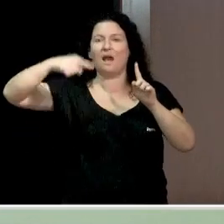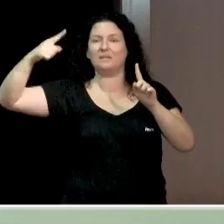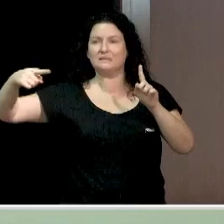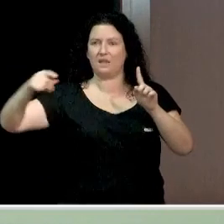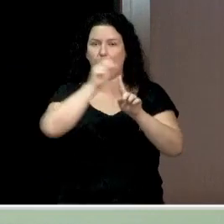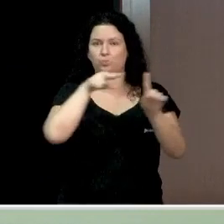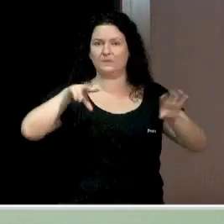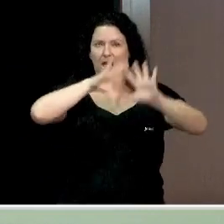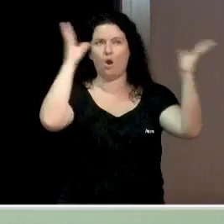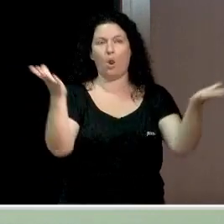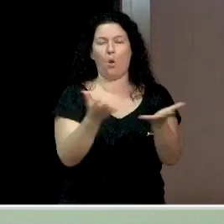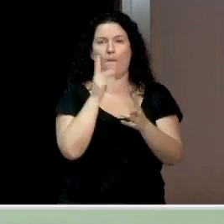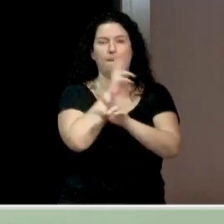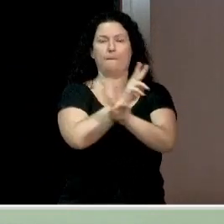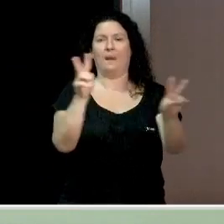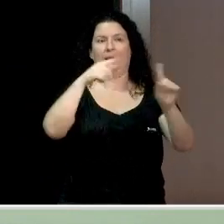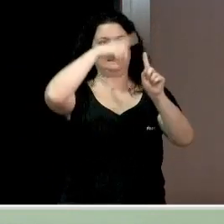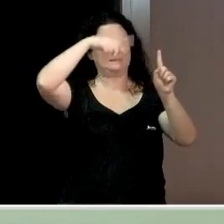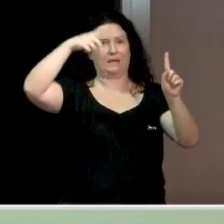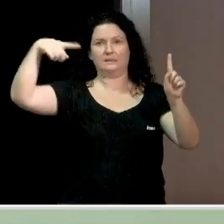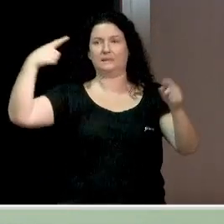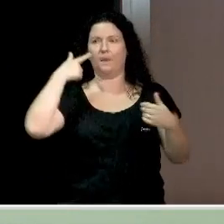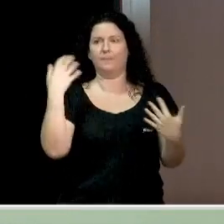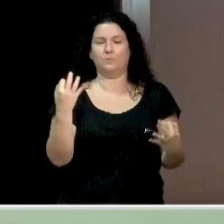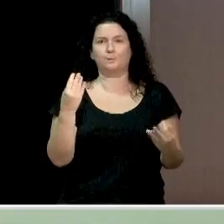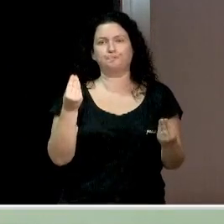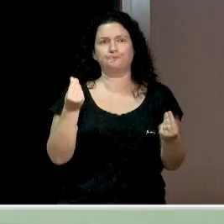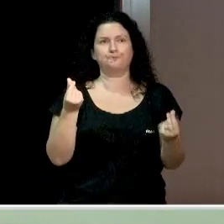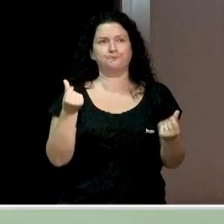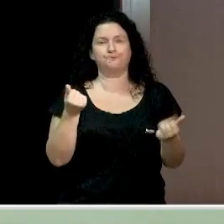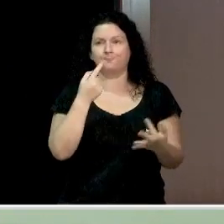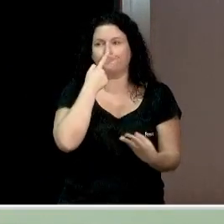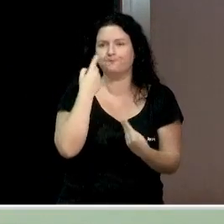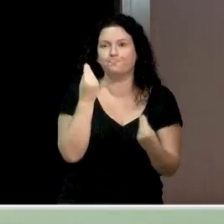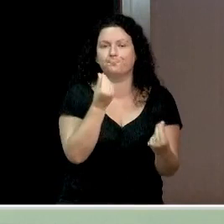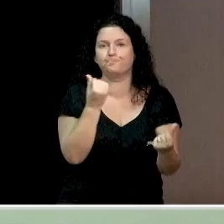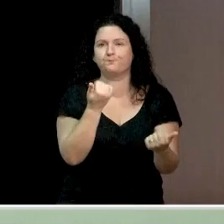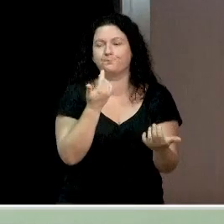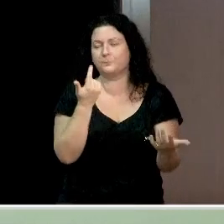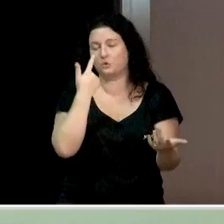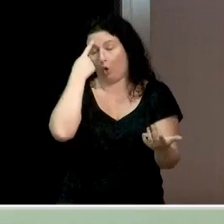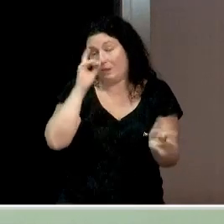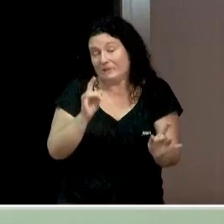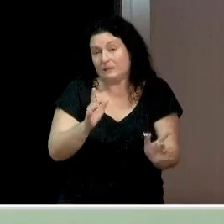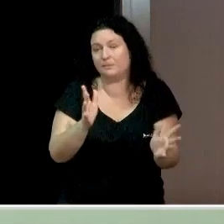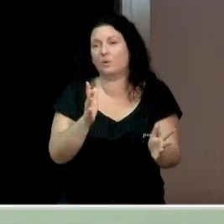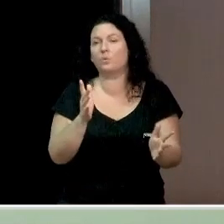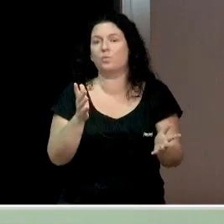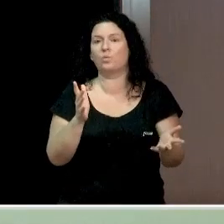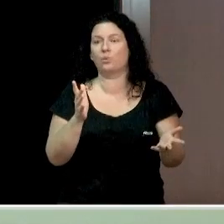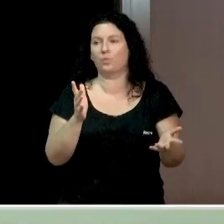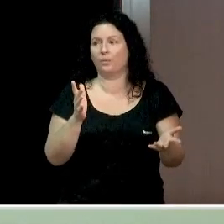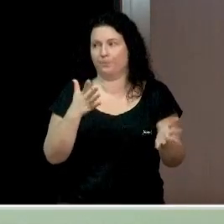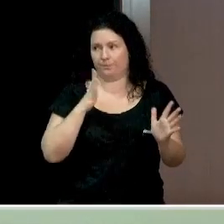Se puede deducir si existe, y yo creo que sí, porque es un poco